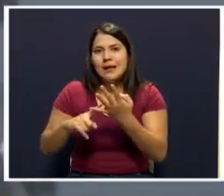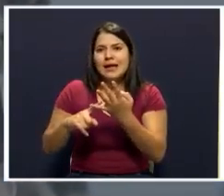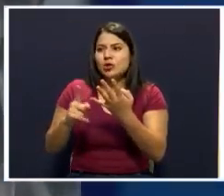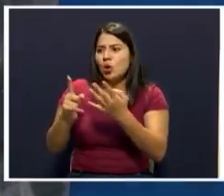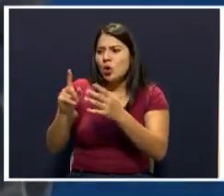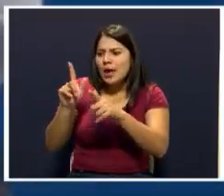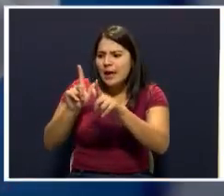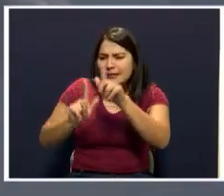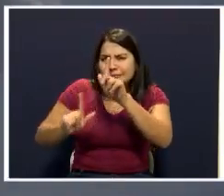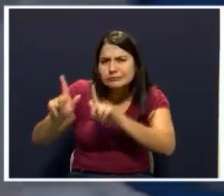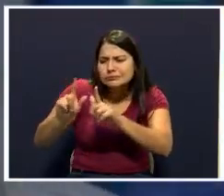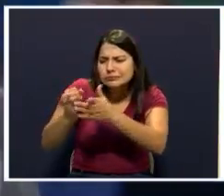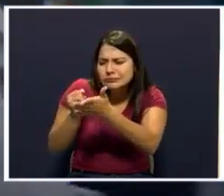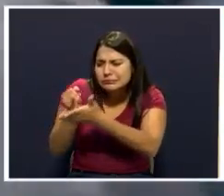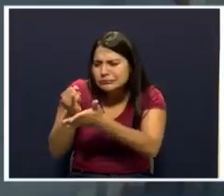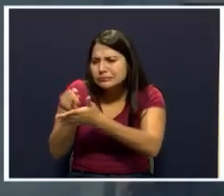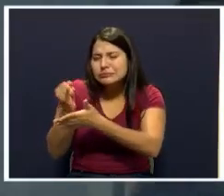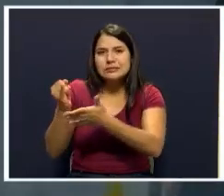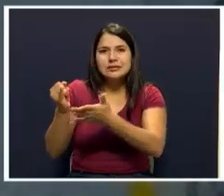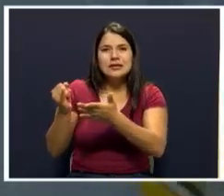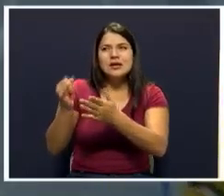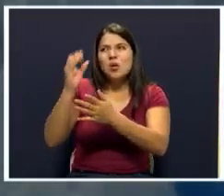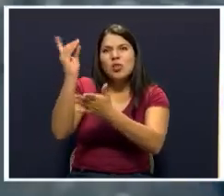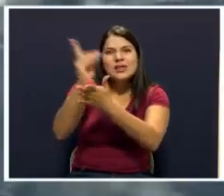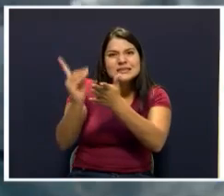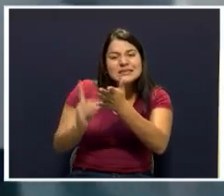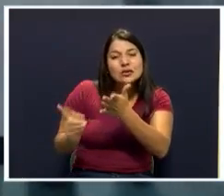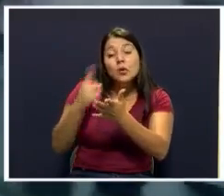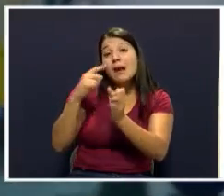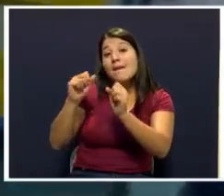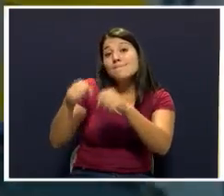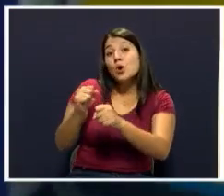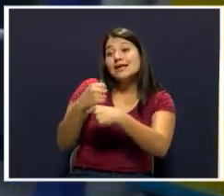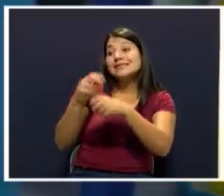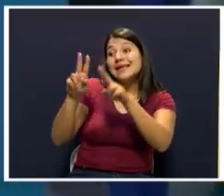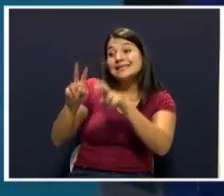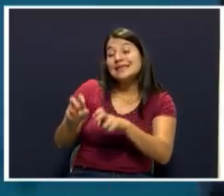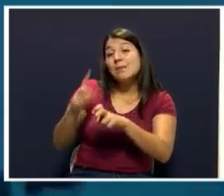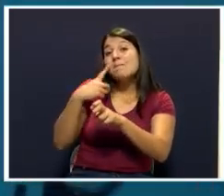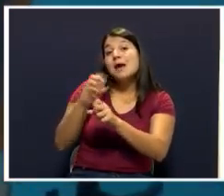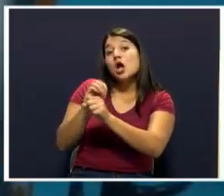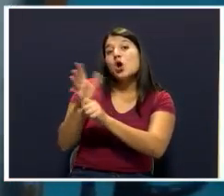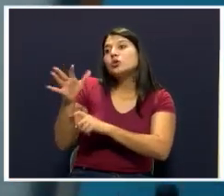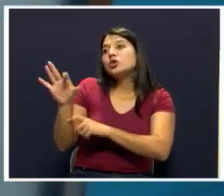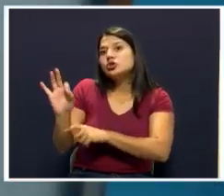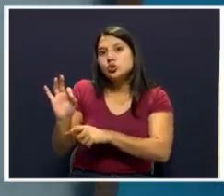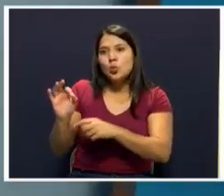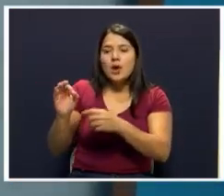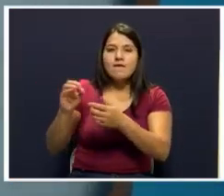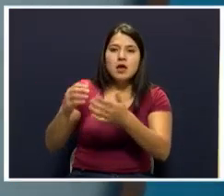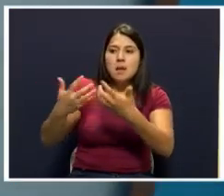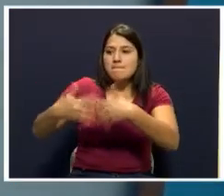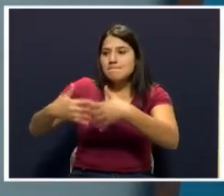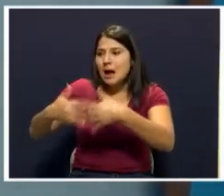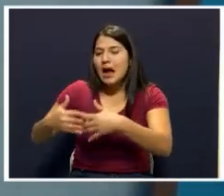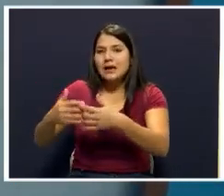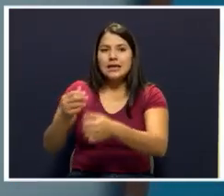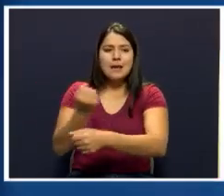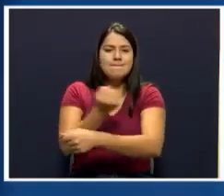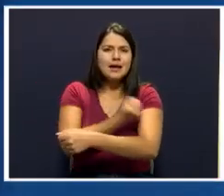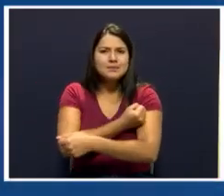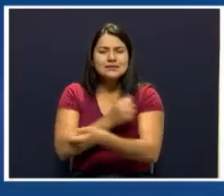de células, derechos de autor y diseños para la fabricación de pruebas de diagnóstico, dispositivos, medicamentos o vacunas, con